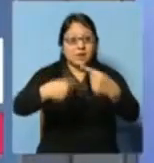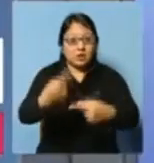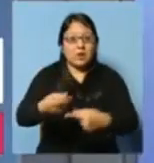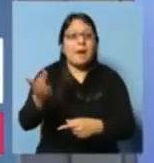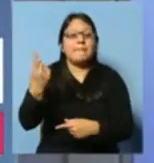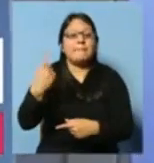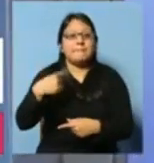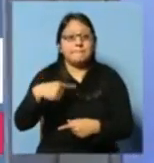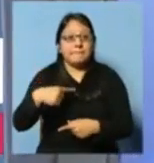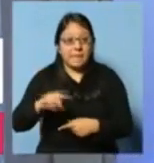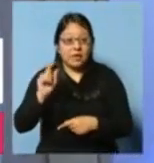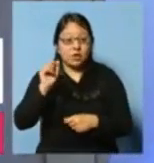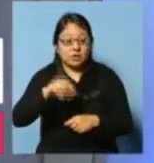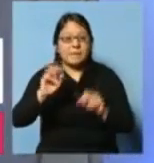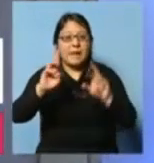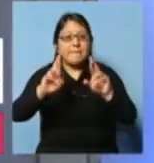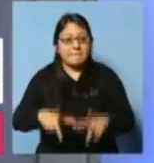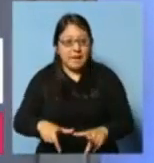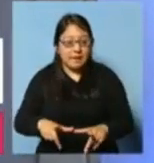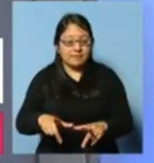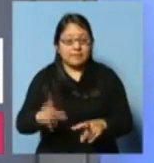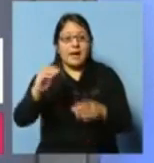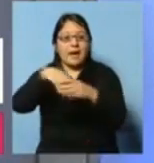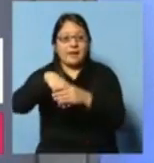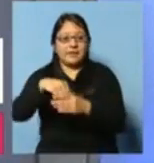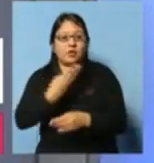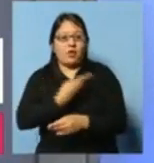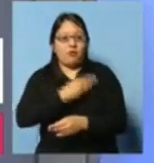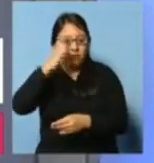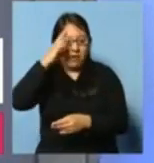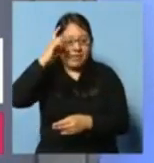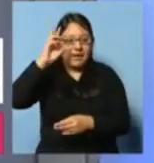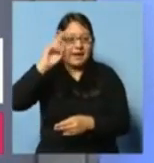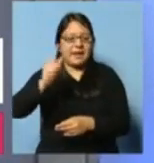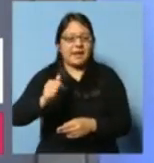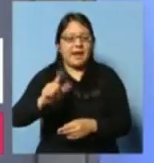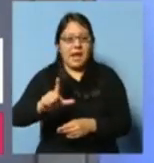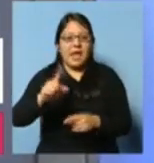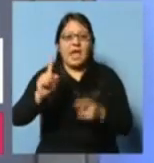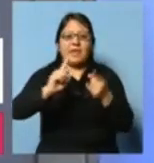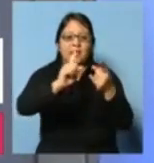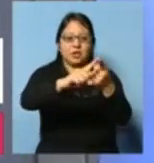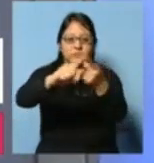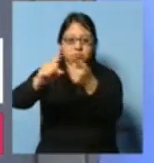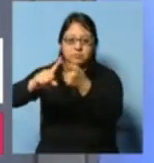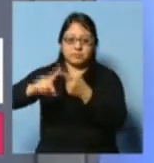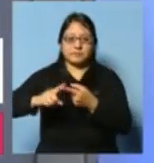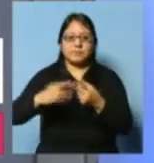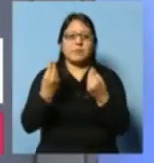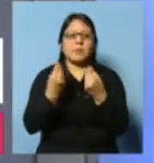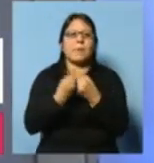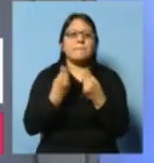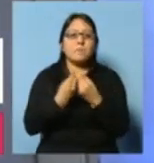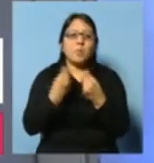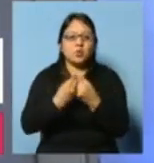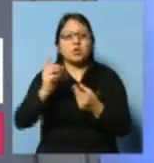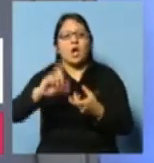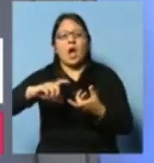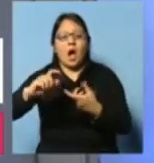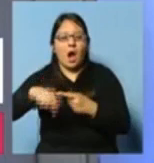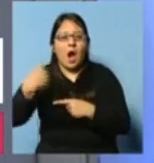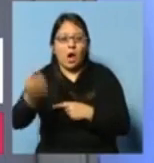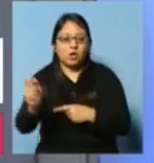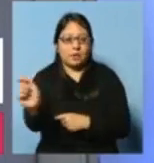forma parte de un plan integral un plan federal de conectividad que tiene muchas otras prestaciones por